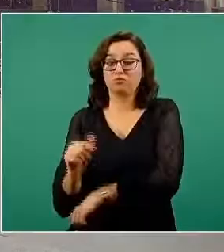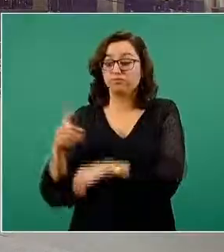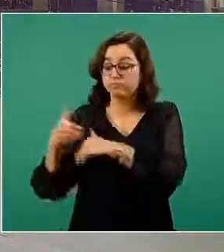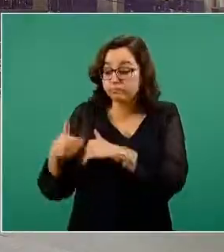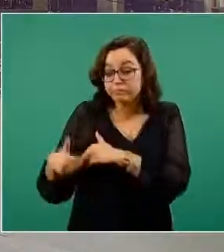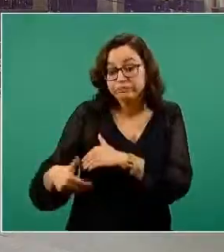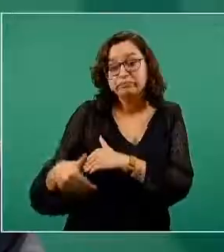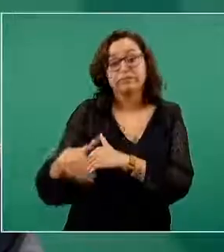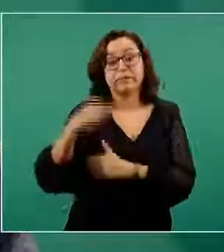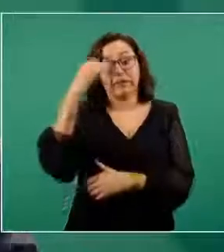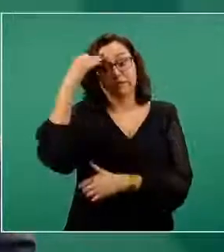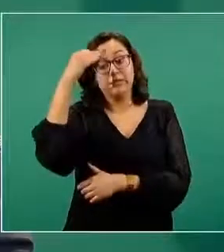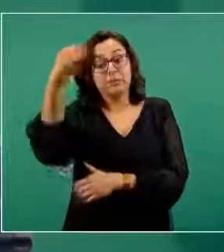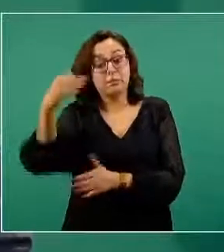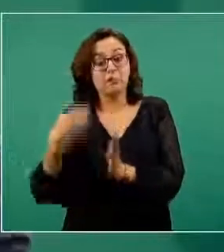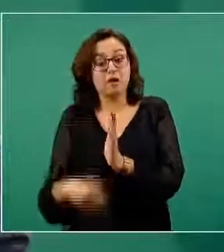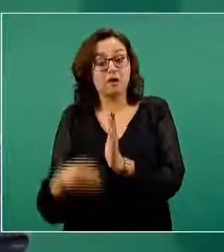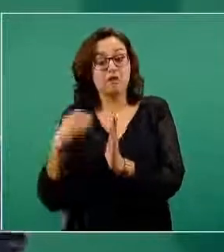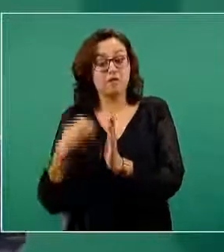para que sea aplicada.